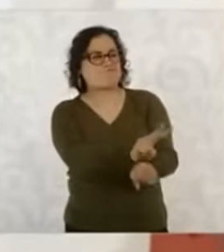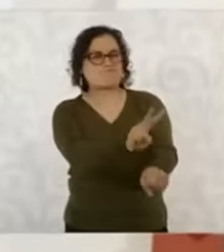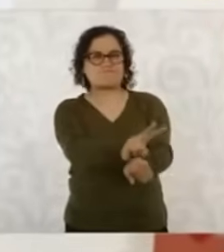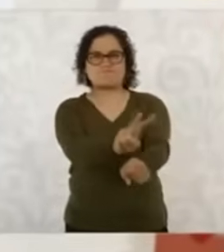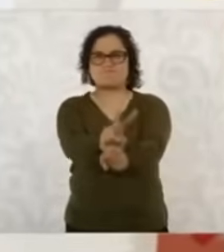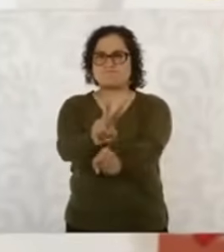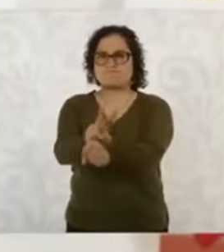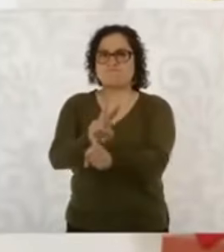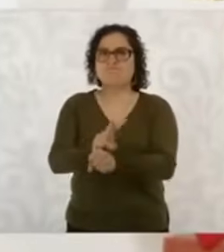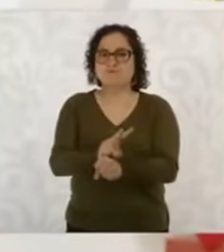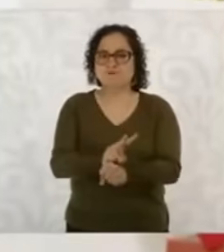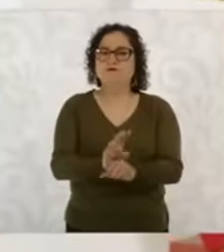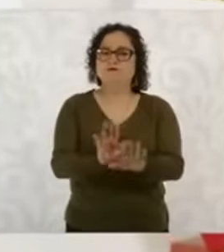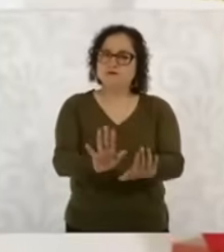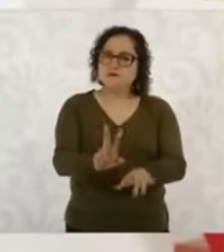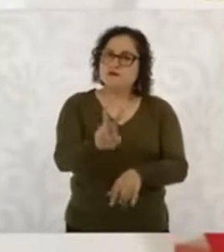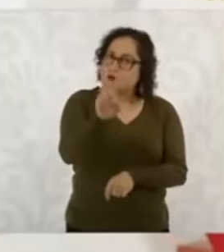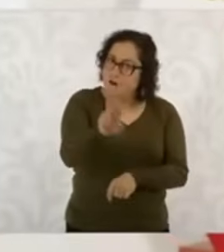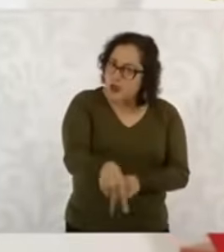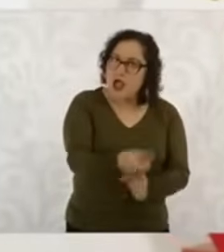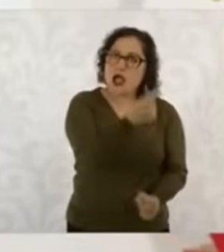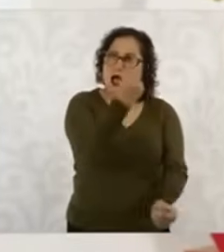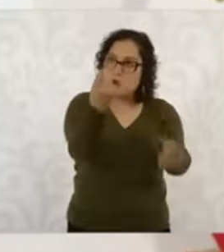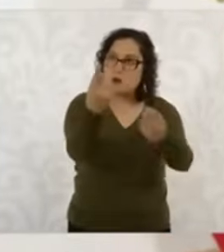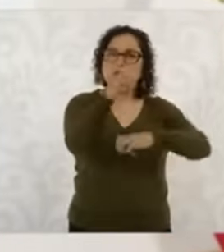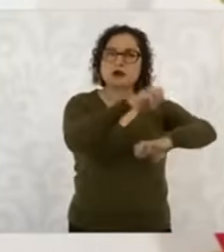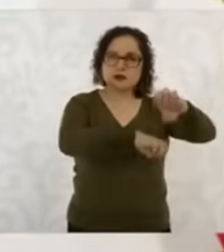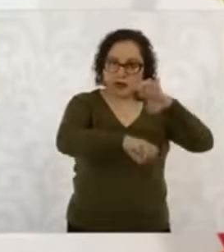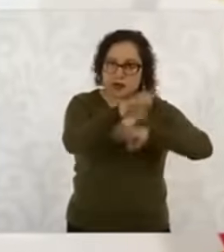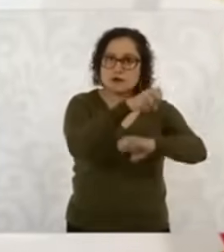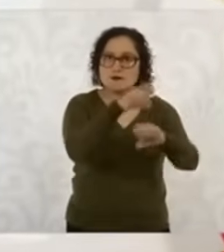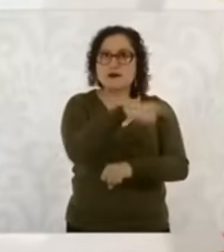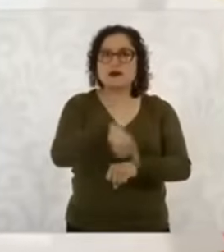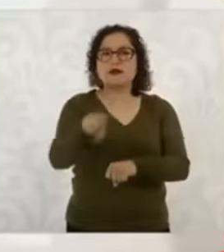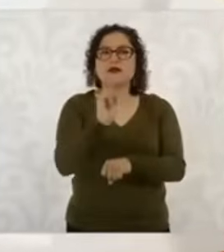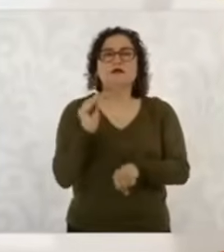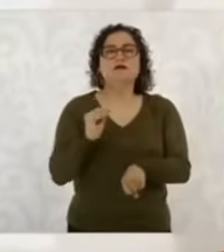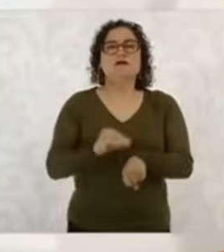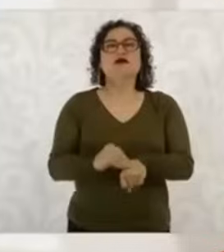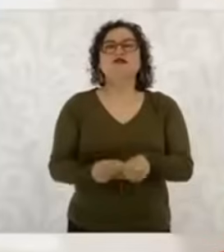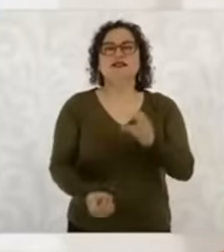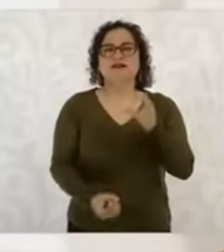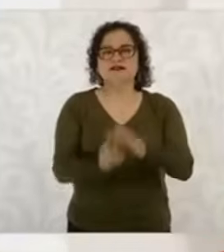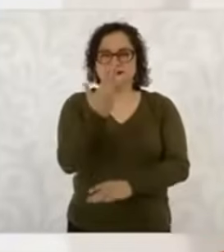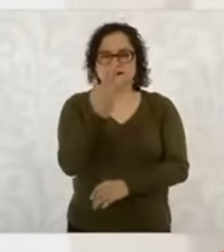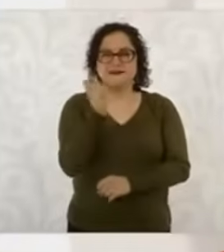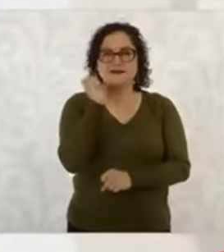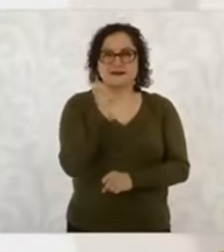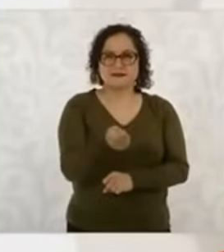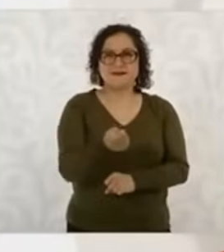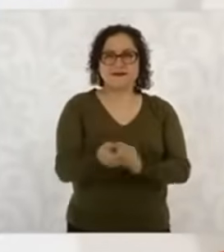Entonces hay empresas que ya no se pueden crear y desaparecer el mismo día. Eso ya es ilegal,